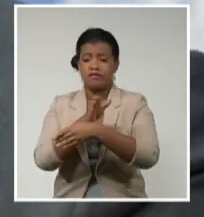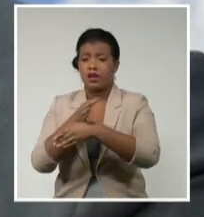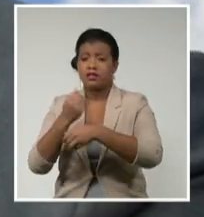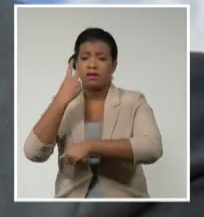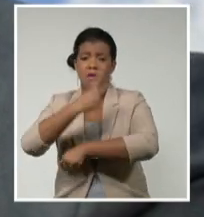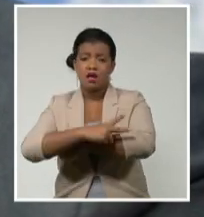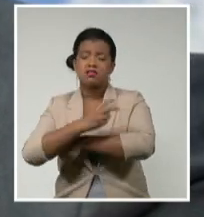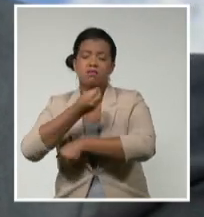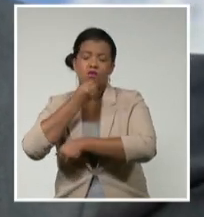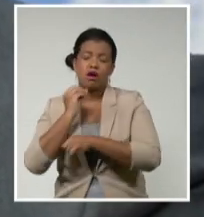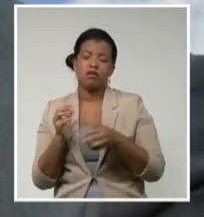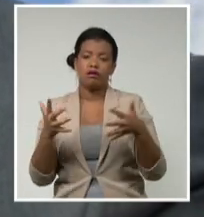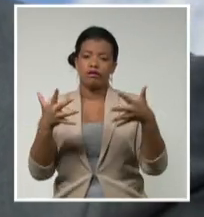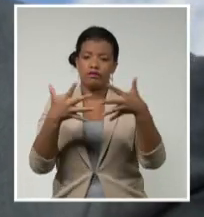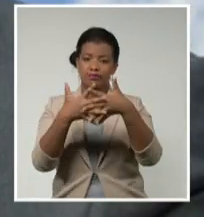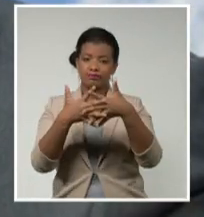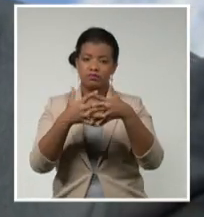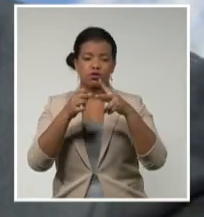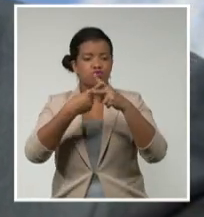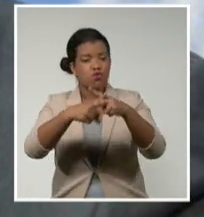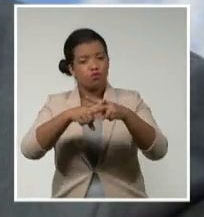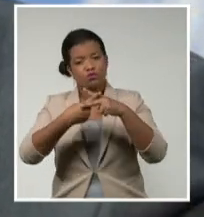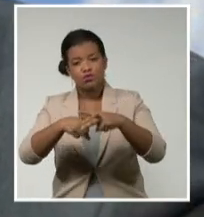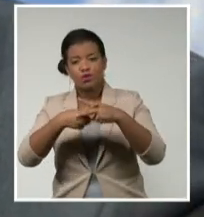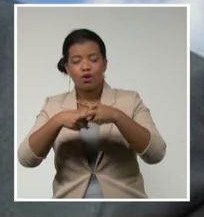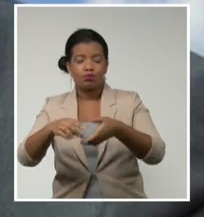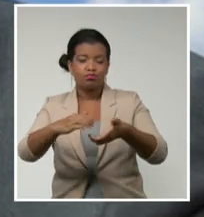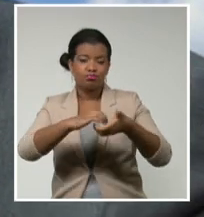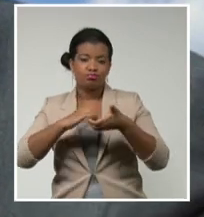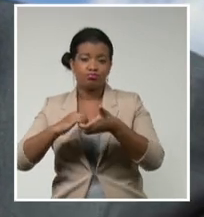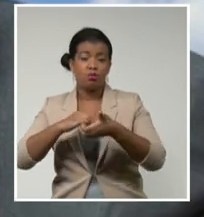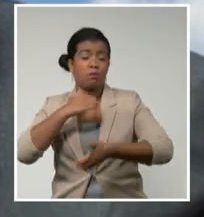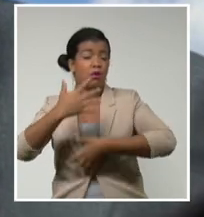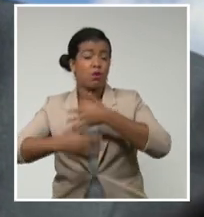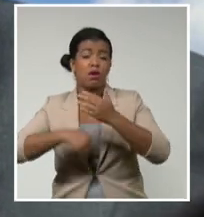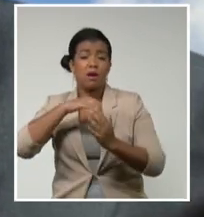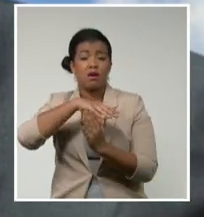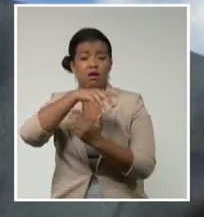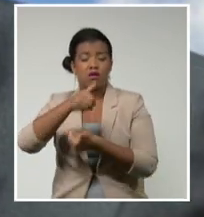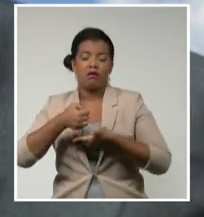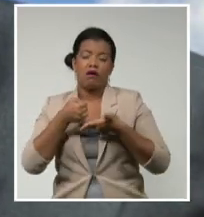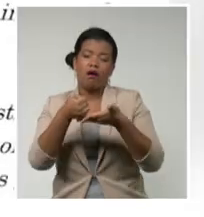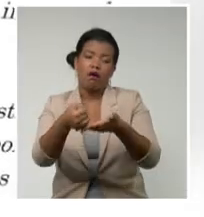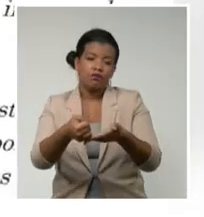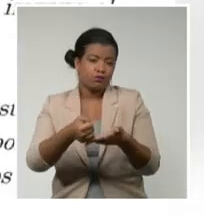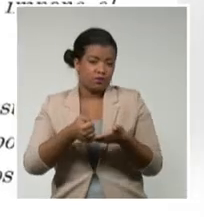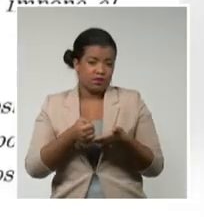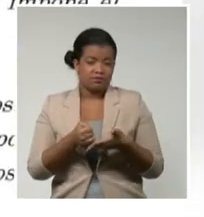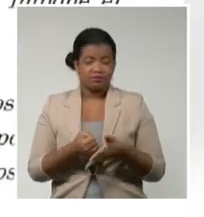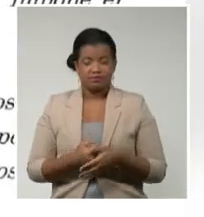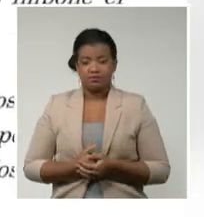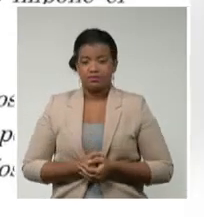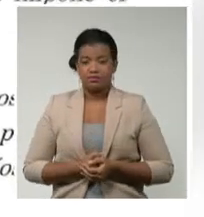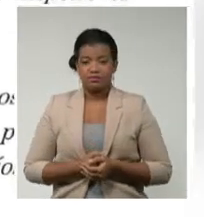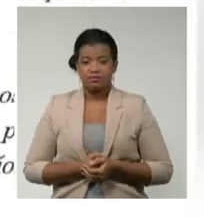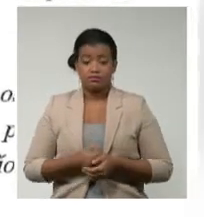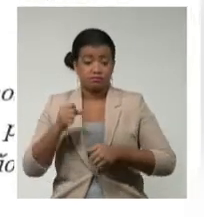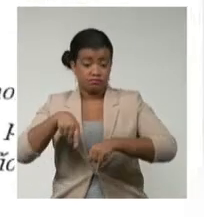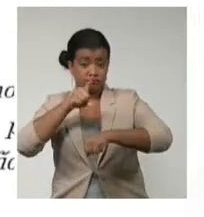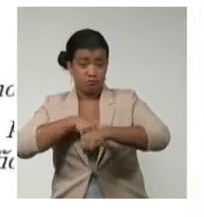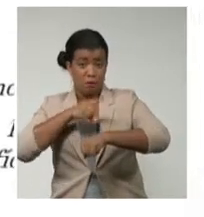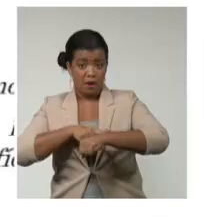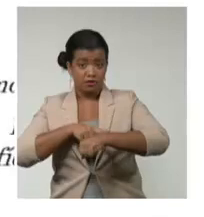y buscar soluciones mancomunadas a los desafíos globales mediante la cooperación y la solidaridad es hora de honrar